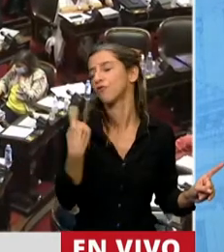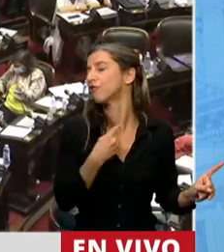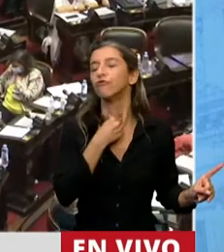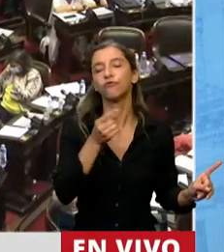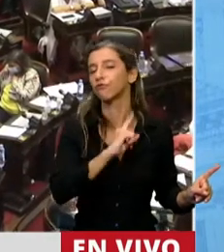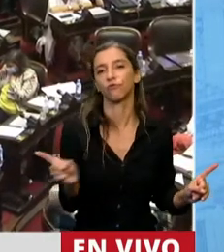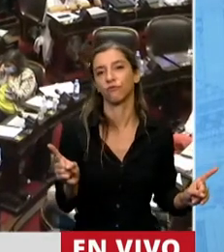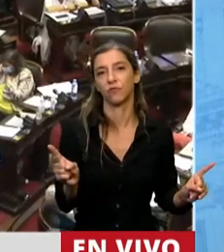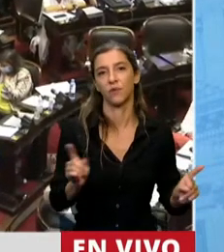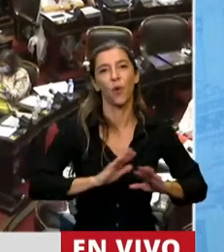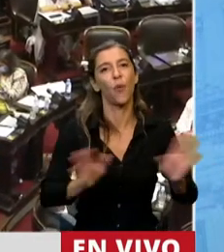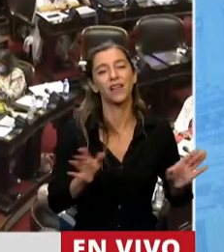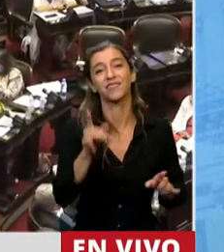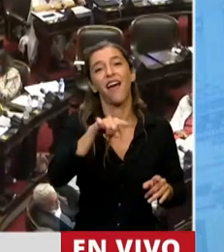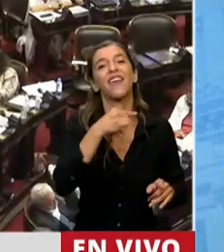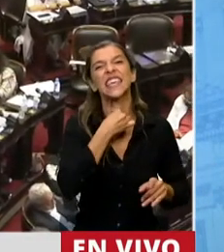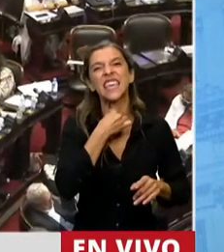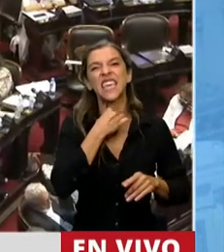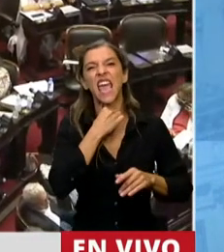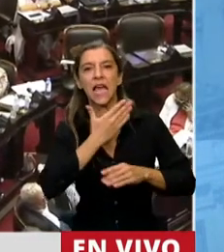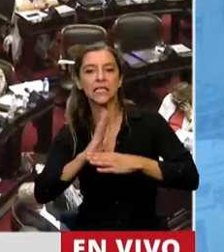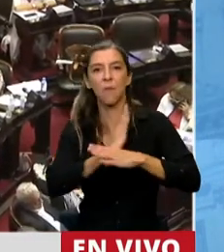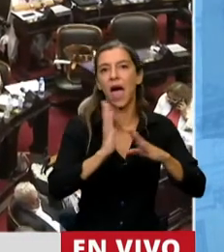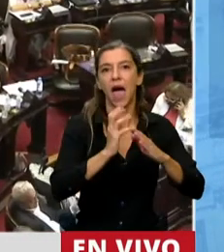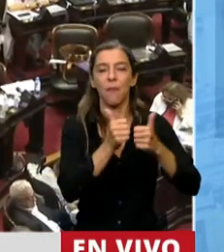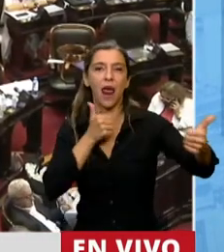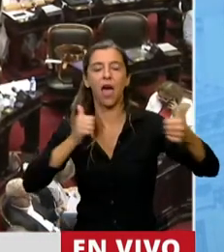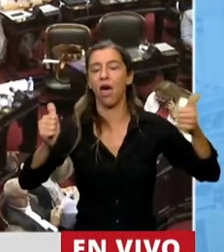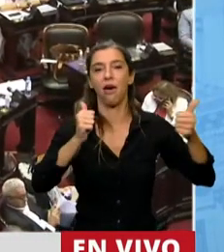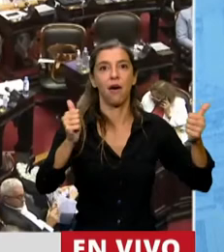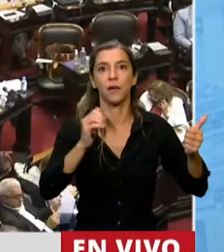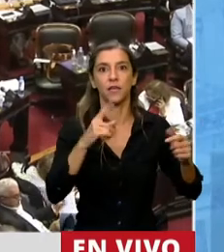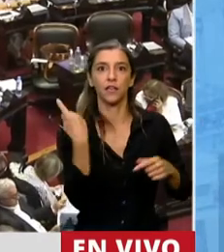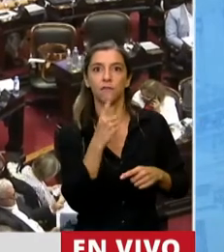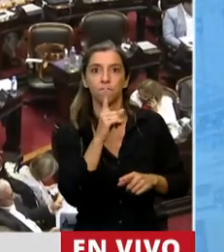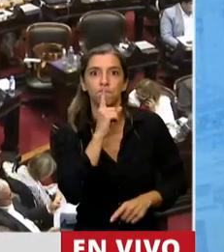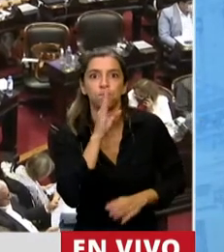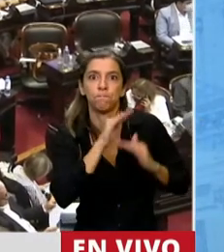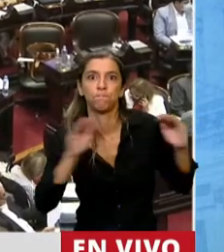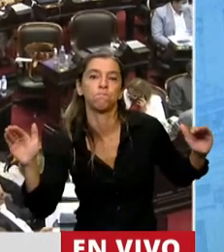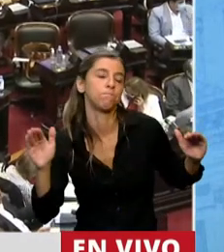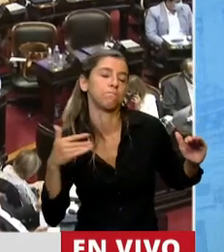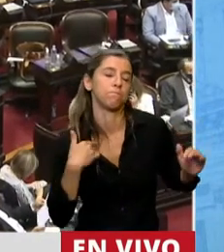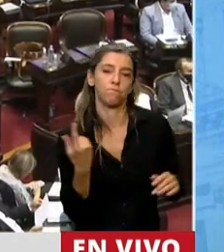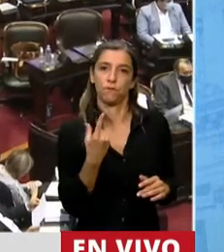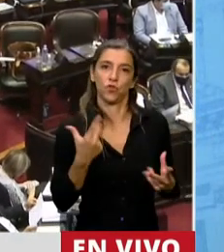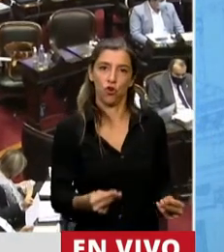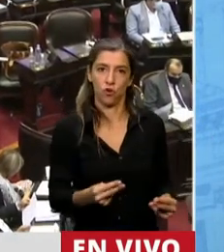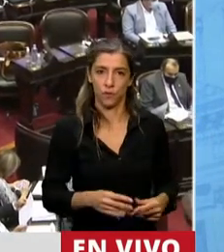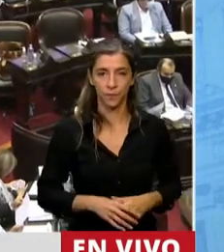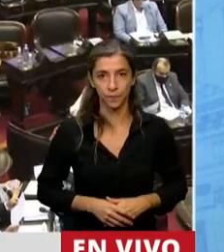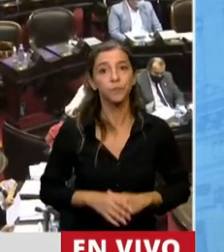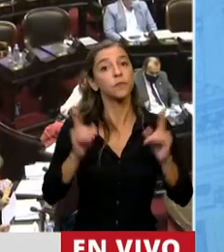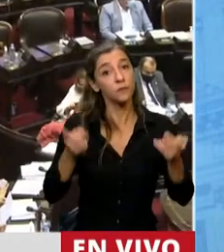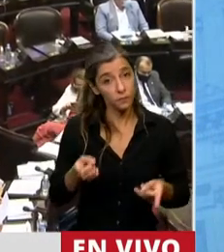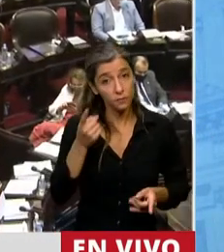cercenar las últimas voces que quedan de independencia del poder judicial de Tucumán. Y para terminar, presidente, también denunciaron